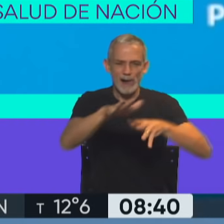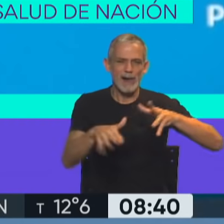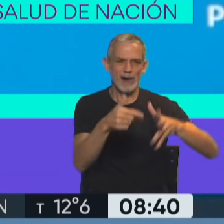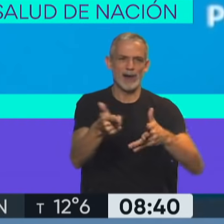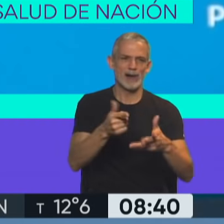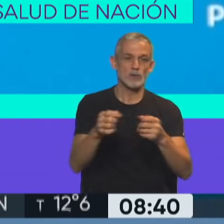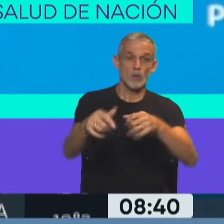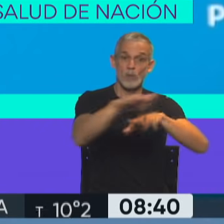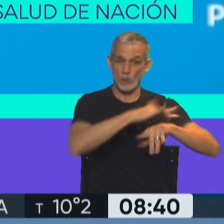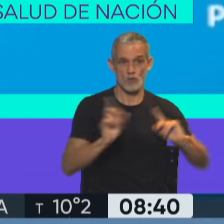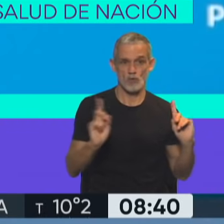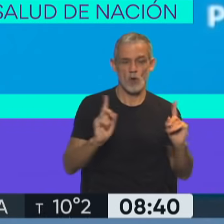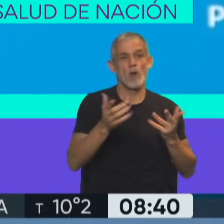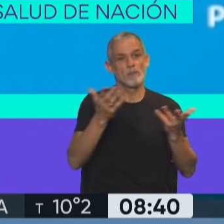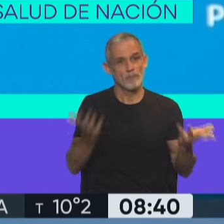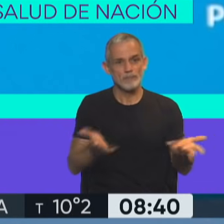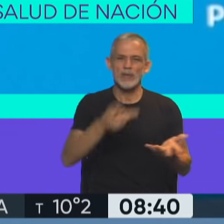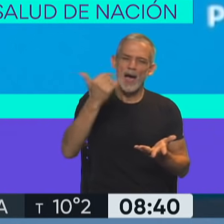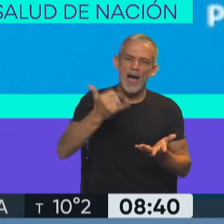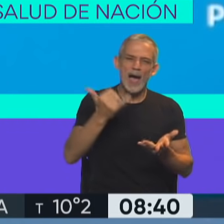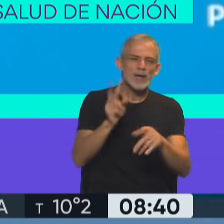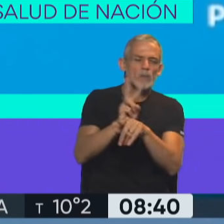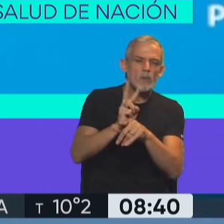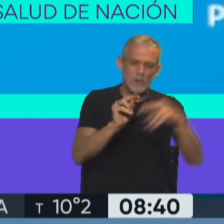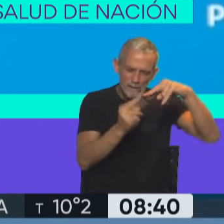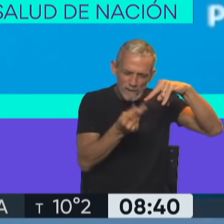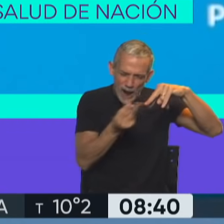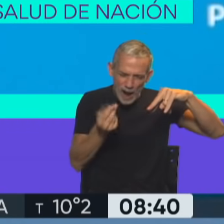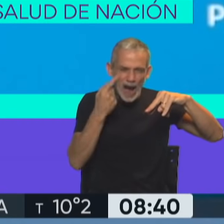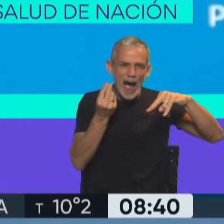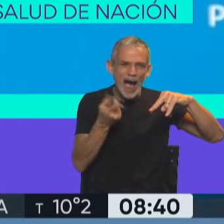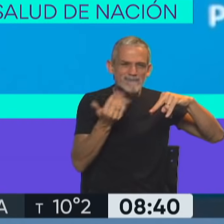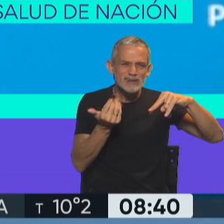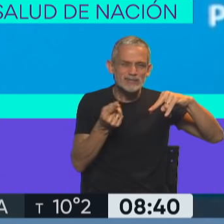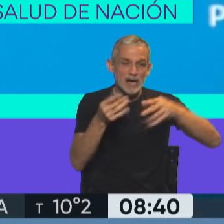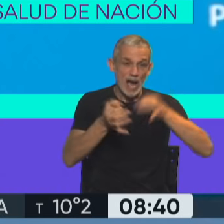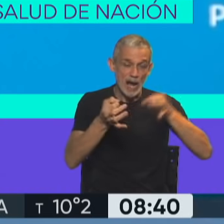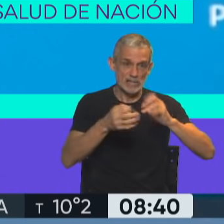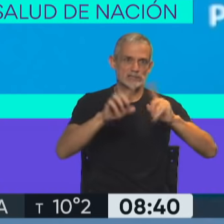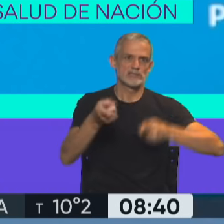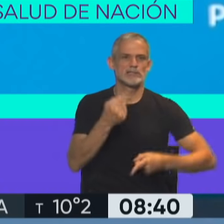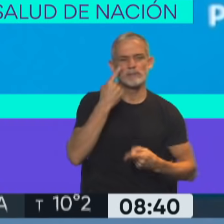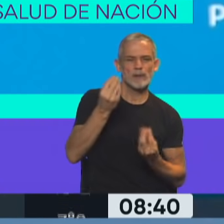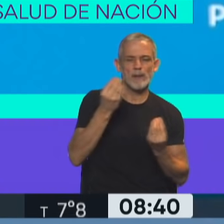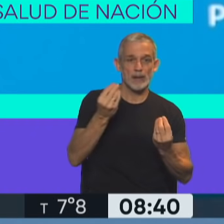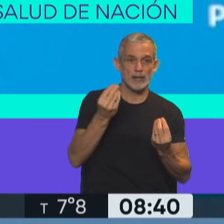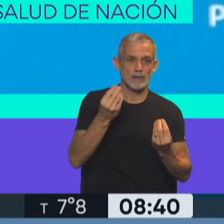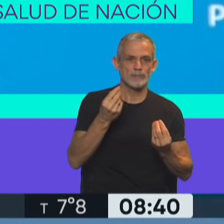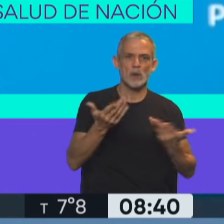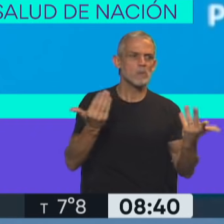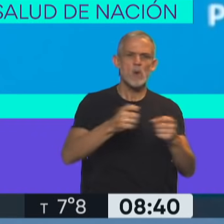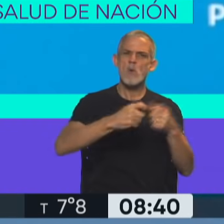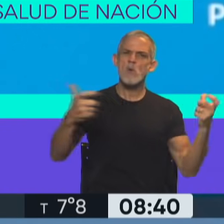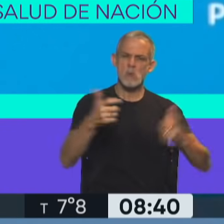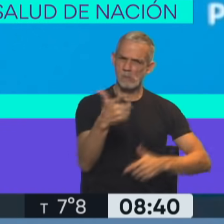Delta predominante. Eso se traduce, como decíamos, en la vigilancia genómica y, por supuesto, también en la no evidencia de